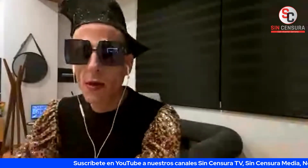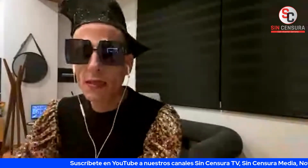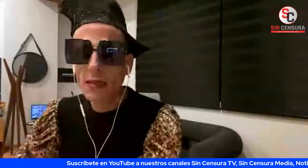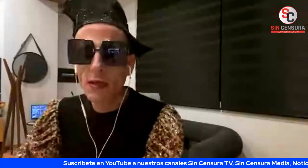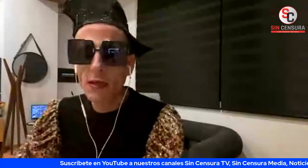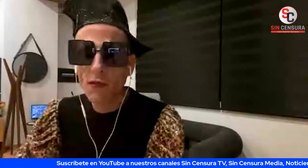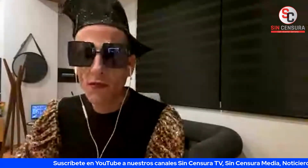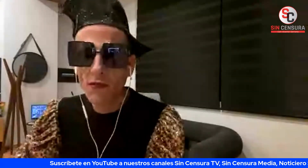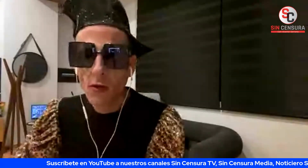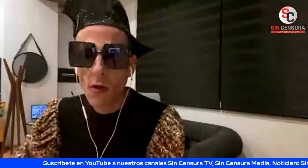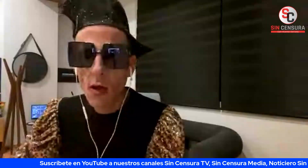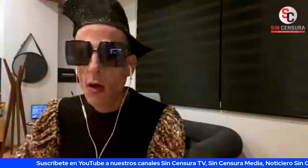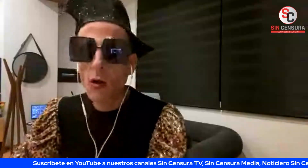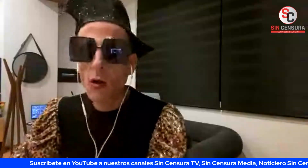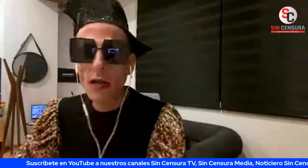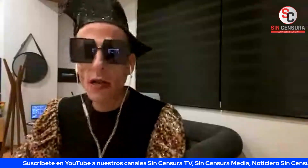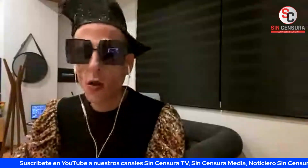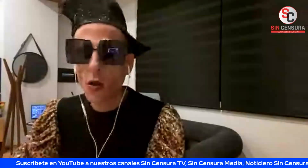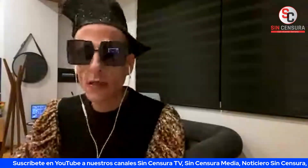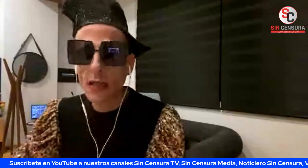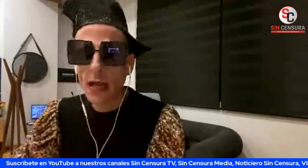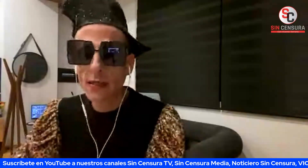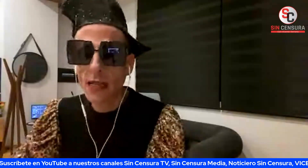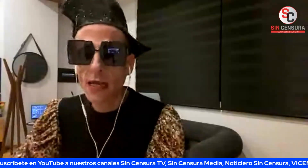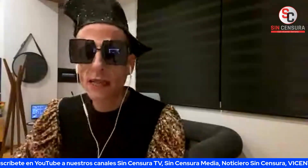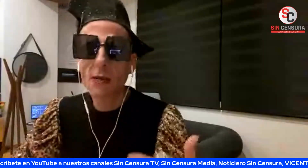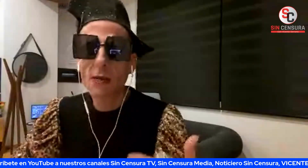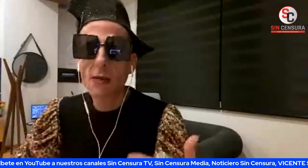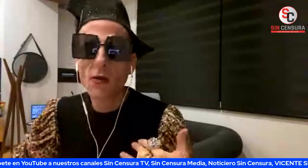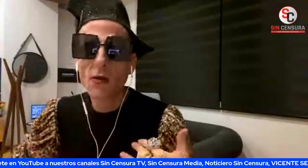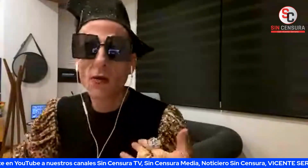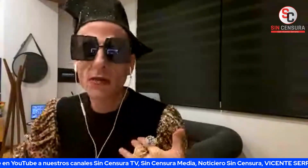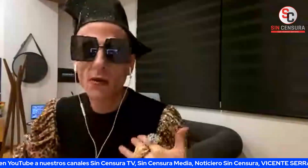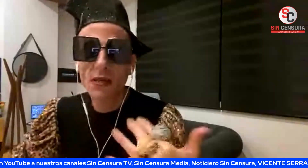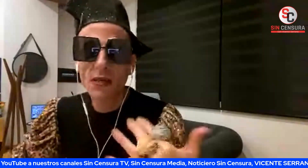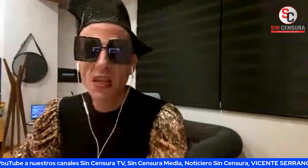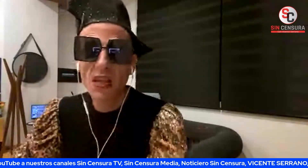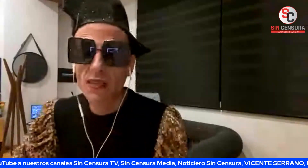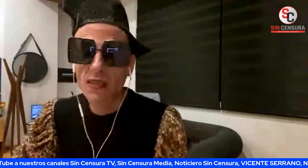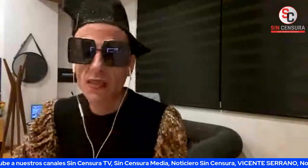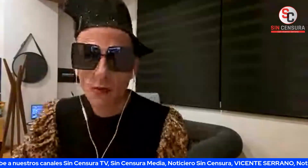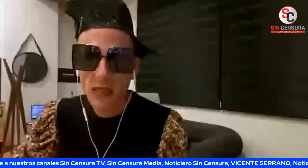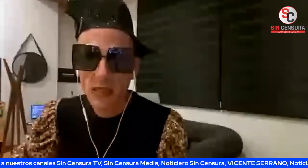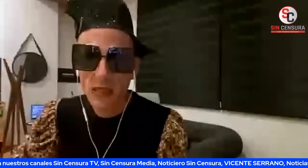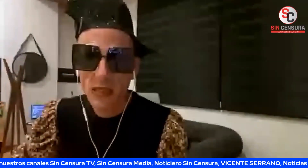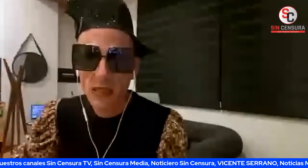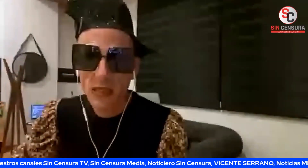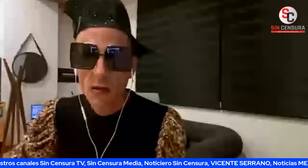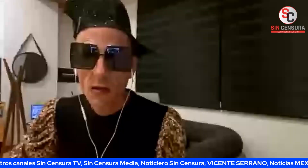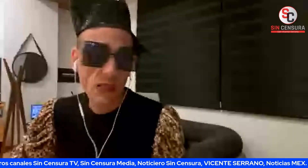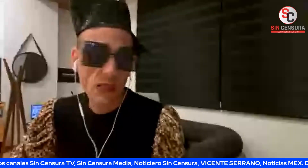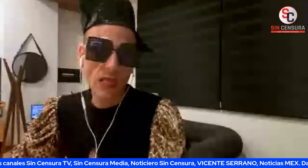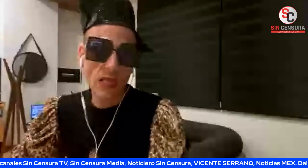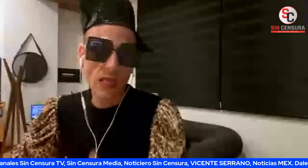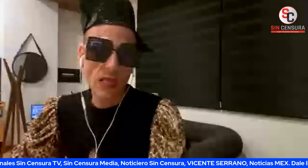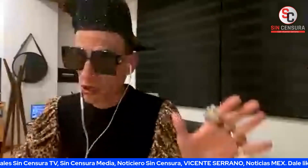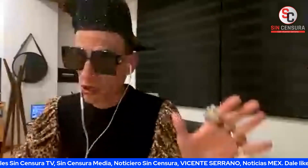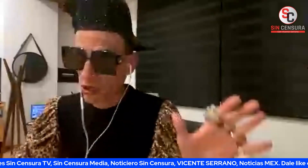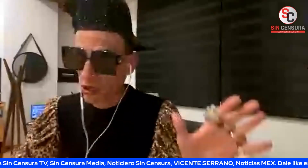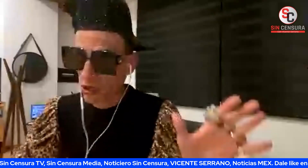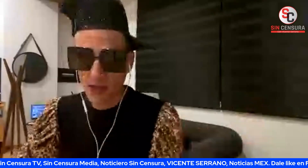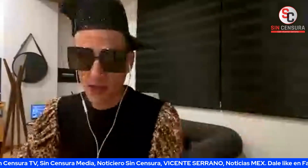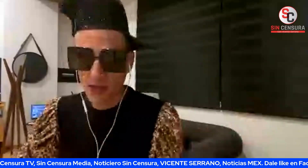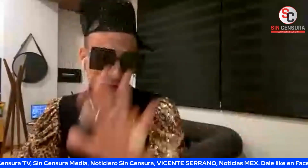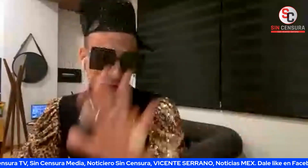les digo, este juicio fue un fiasco, no salió todo lo que tenía que salir. Es increíble que yo tengo más información de la que salió en ese juicio. Y de